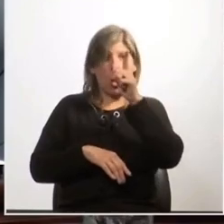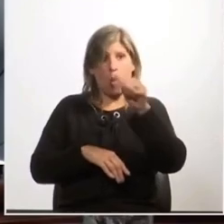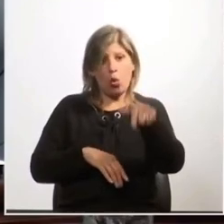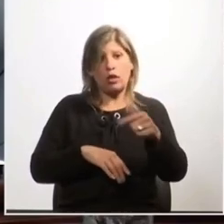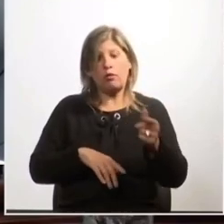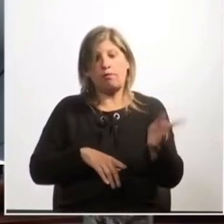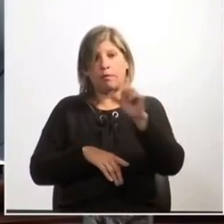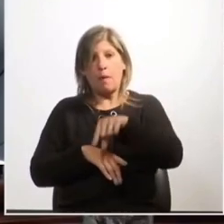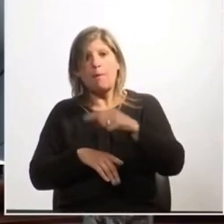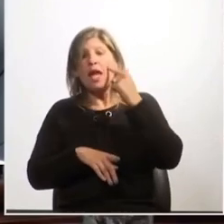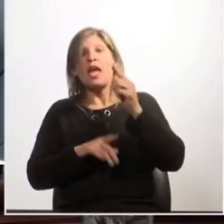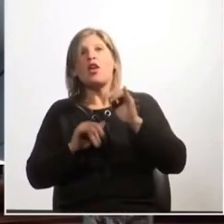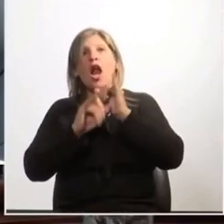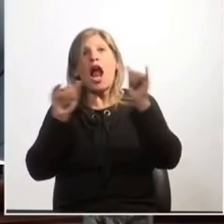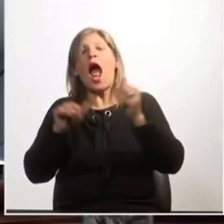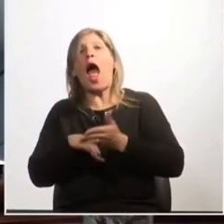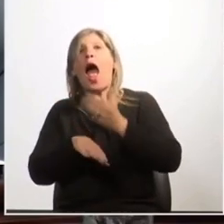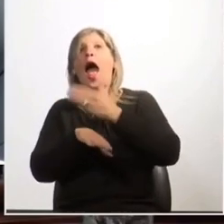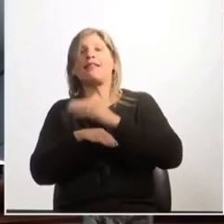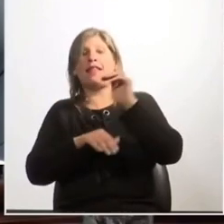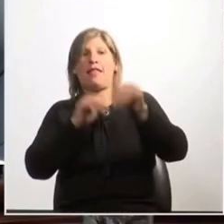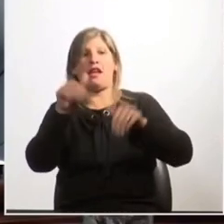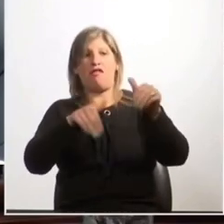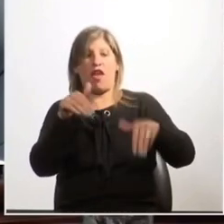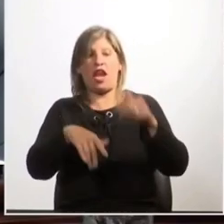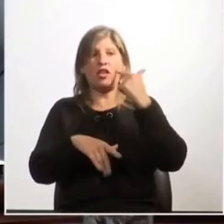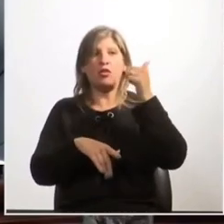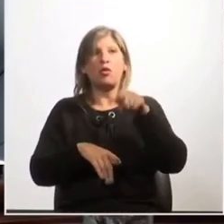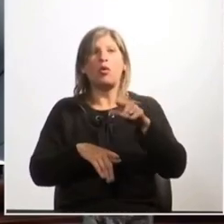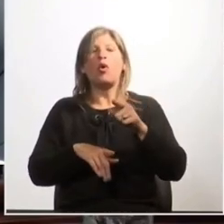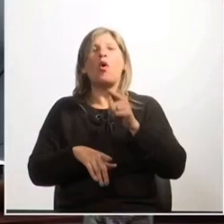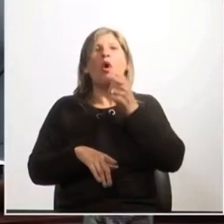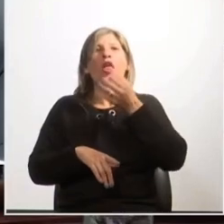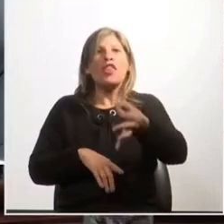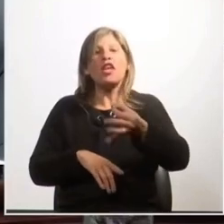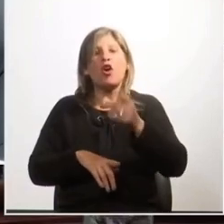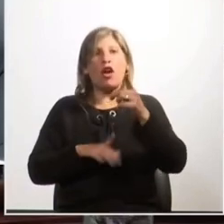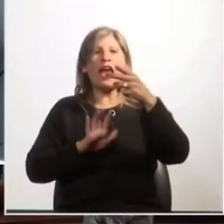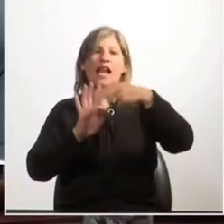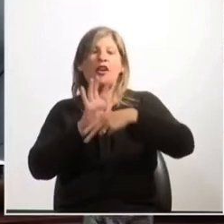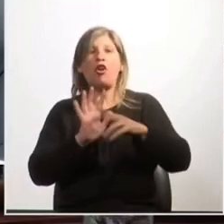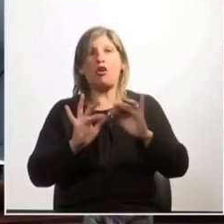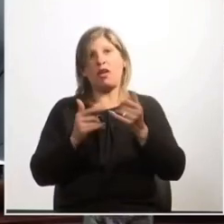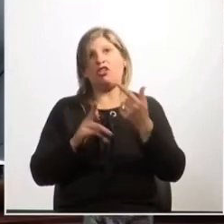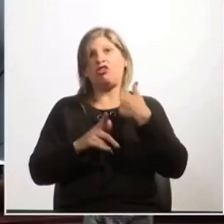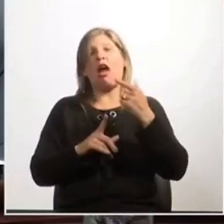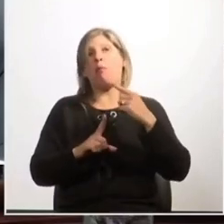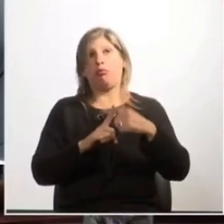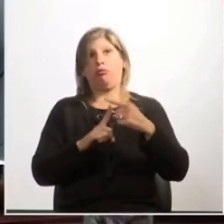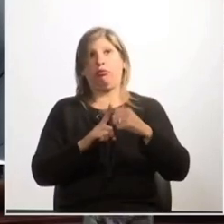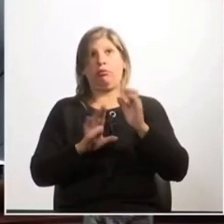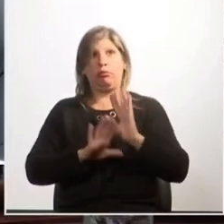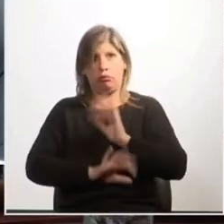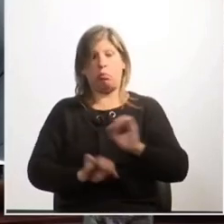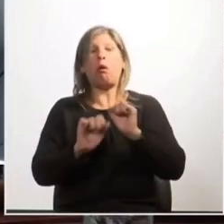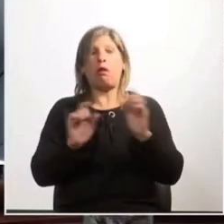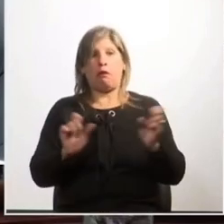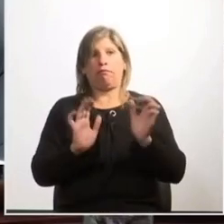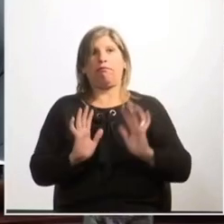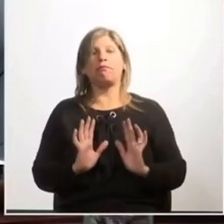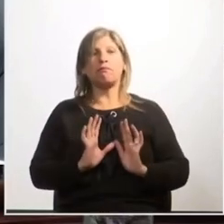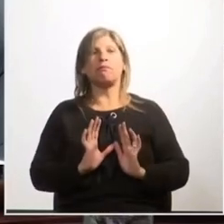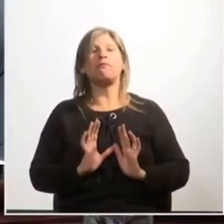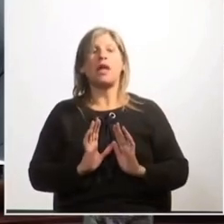la campaña previa al referéndum, argumentó que la norma ya tenía efectos palpables. Por